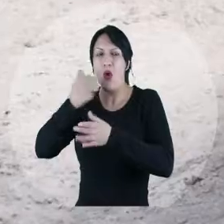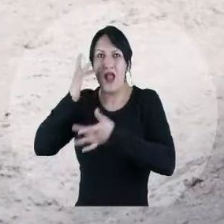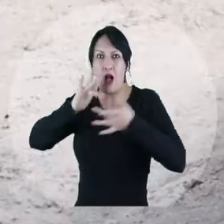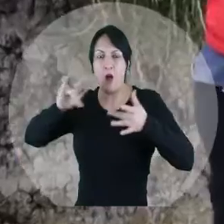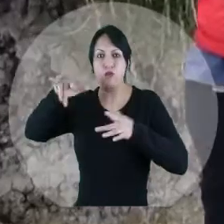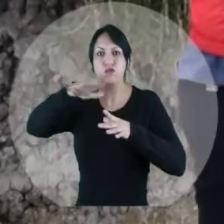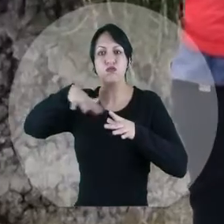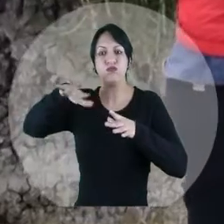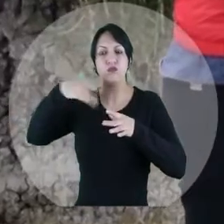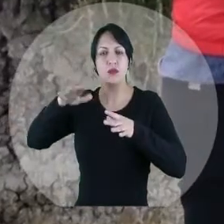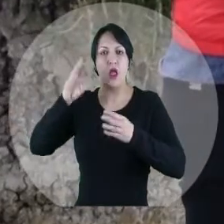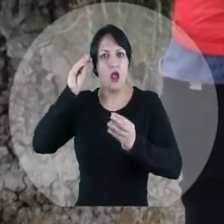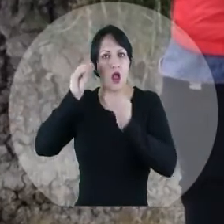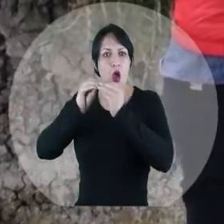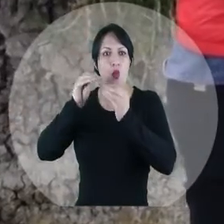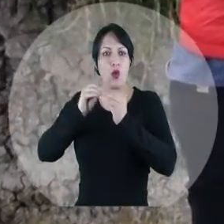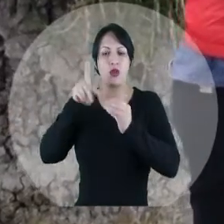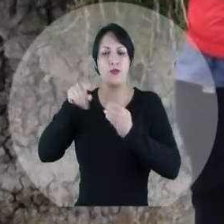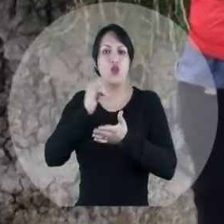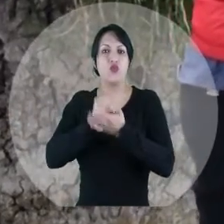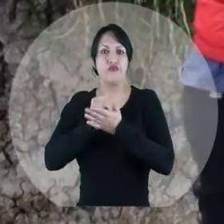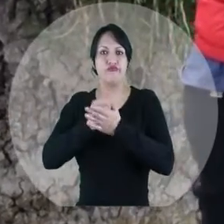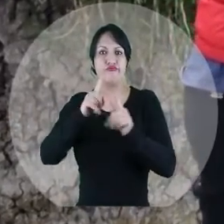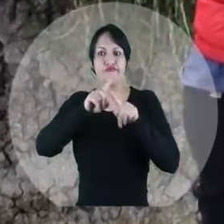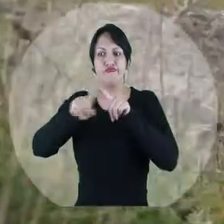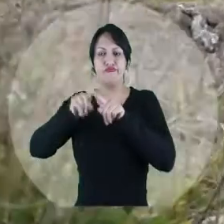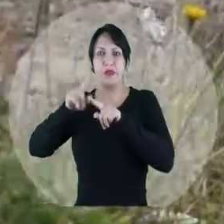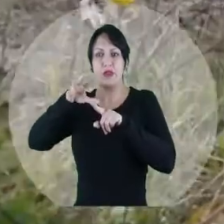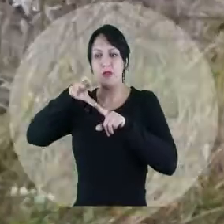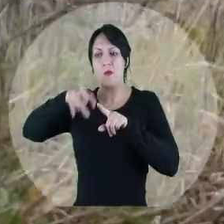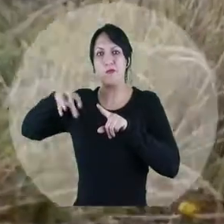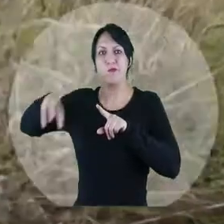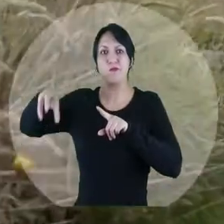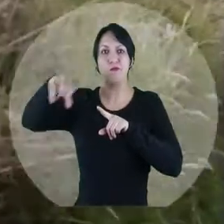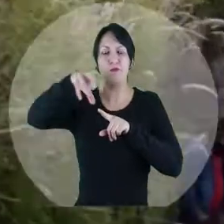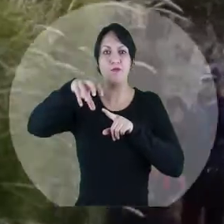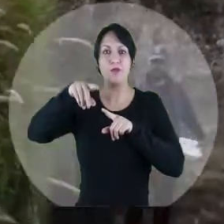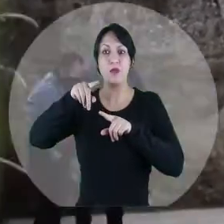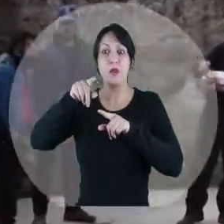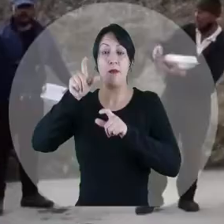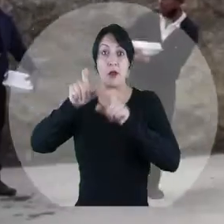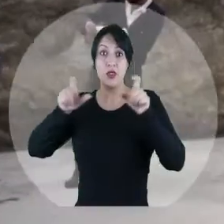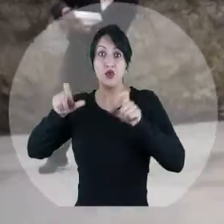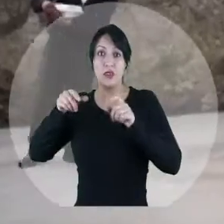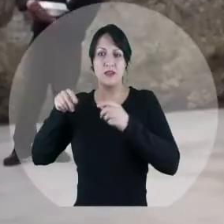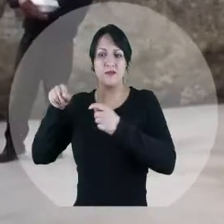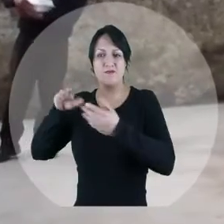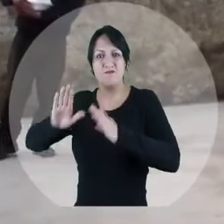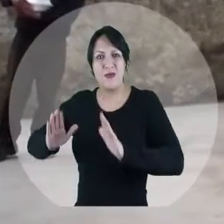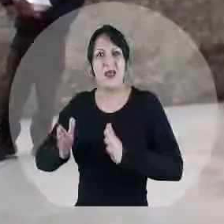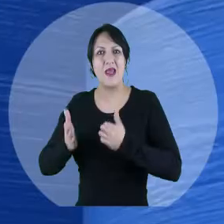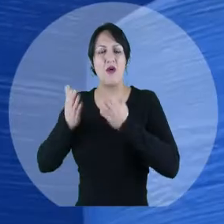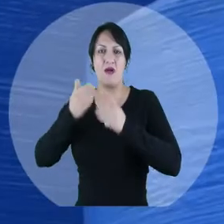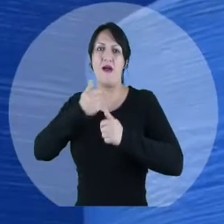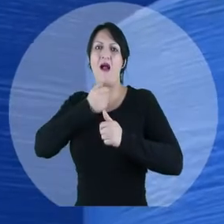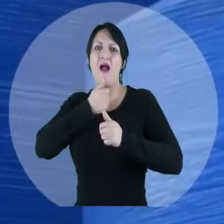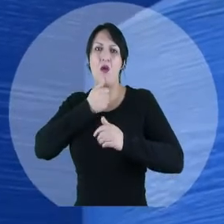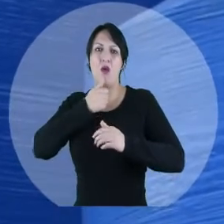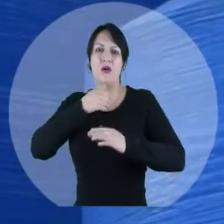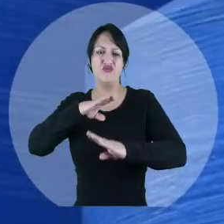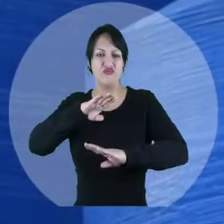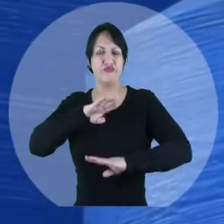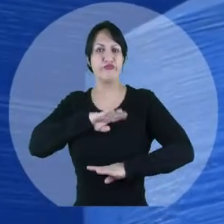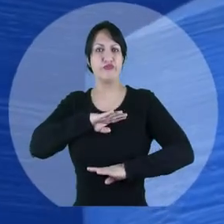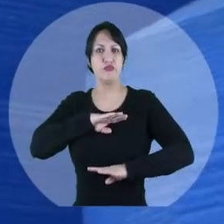pandemia hemos querido apoyar a las juntas de acueducto de estos sectores y de otros sectores del municipio de Pasto para colaborar con el